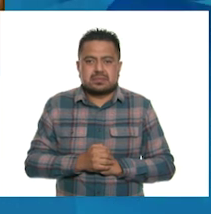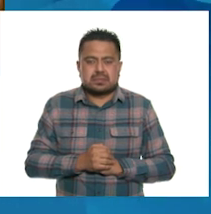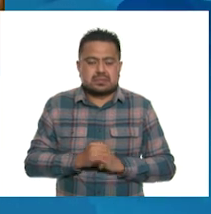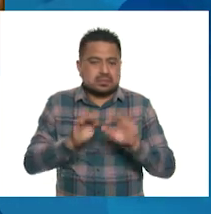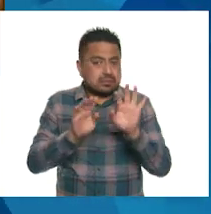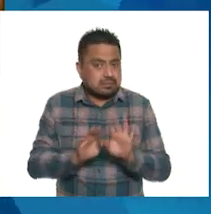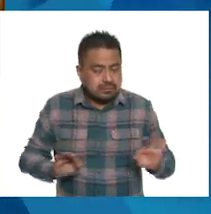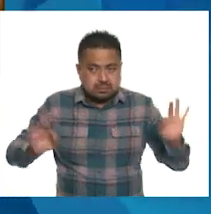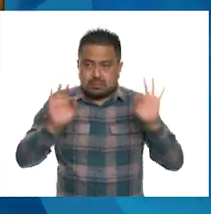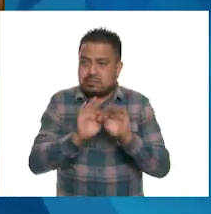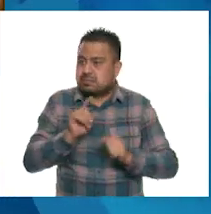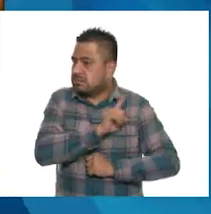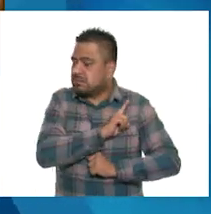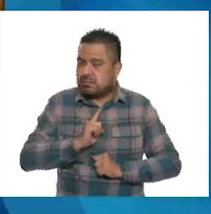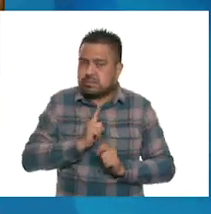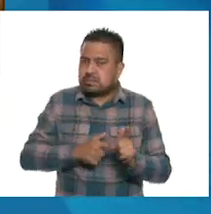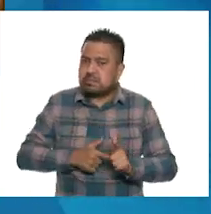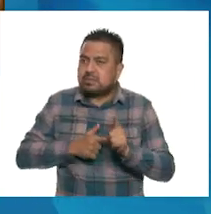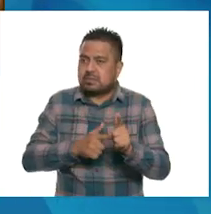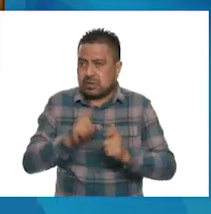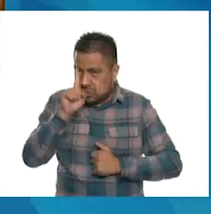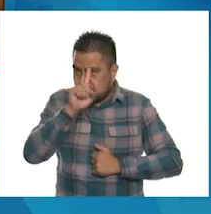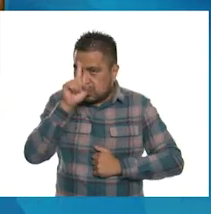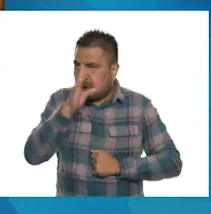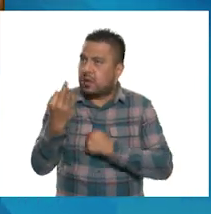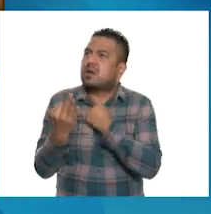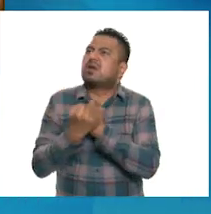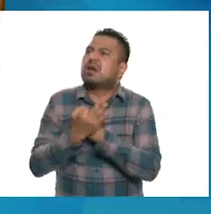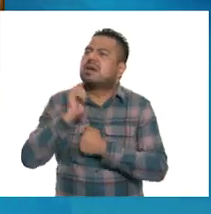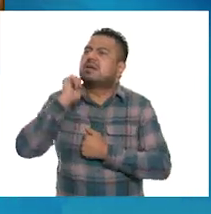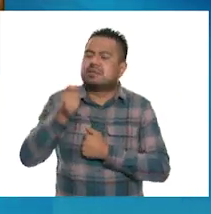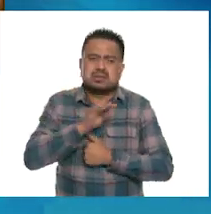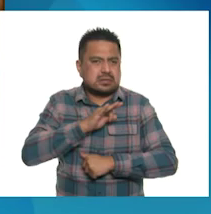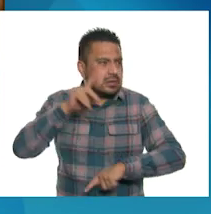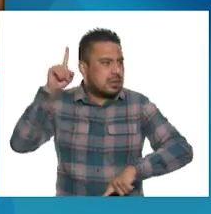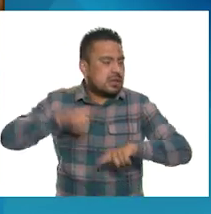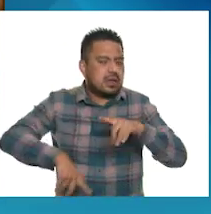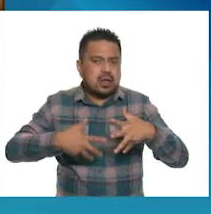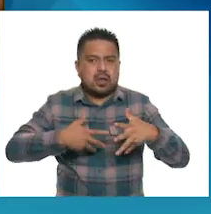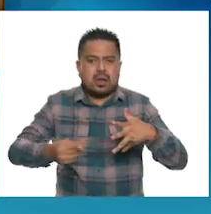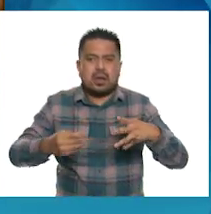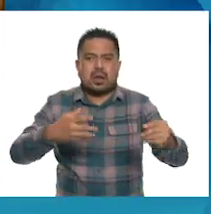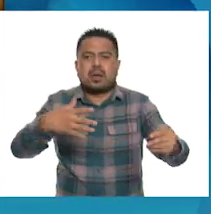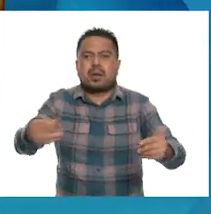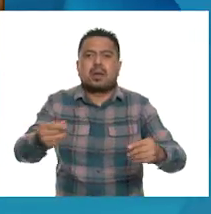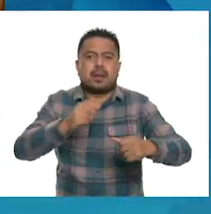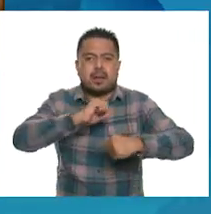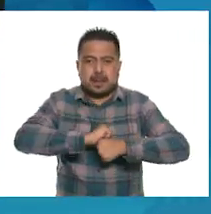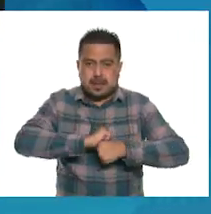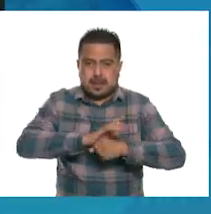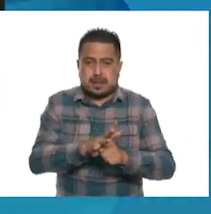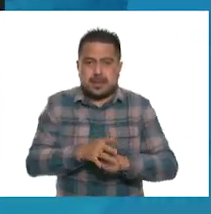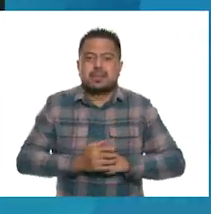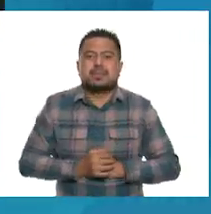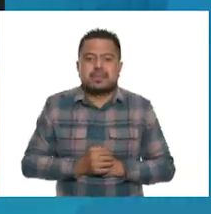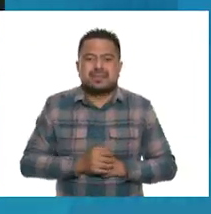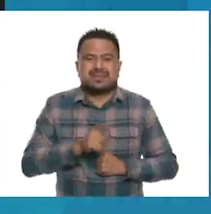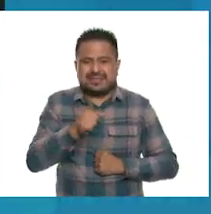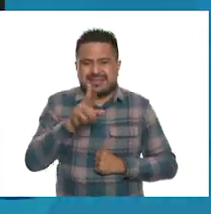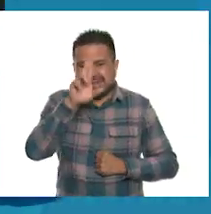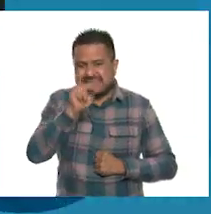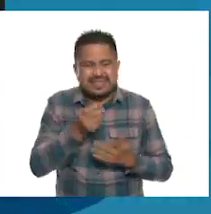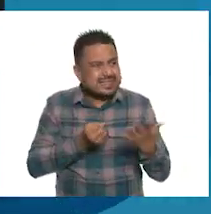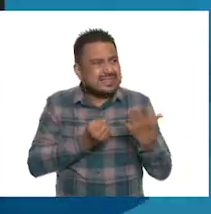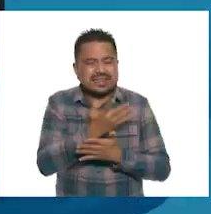Es muy importante continuar con las recomendaciones para evitar contagios de COVID. Trata de